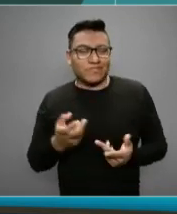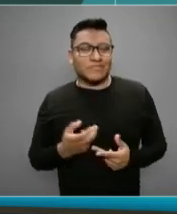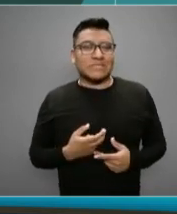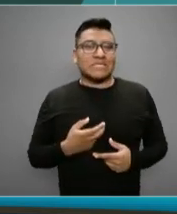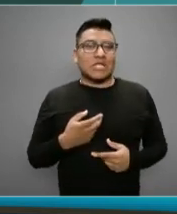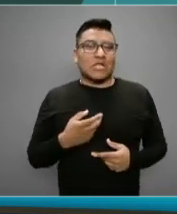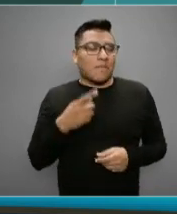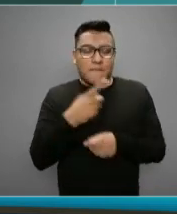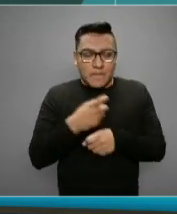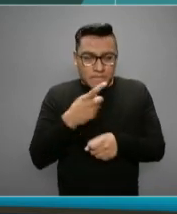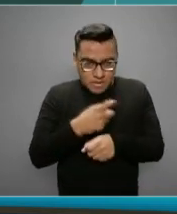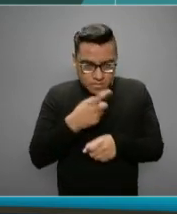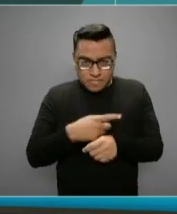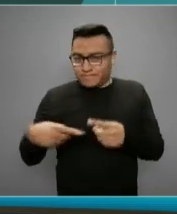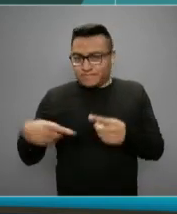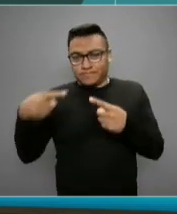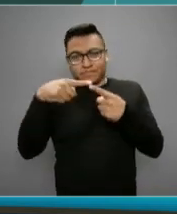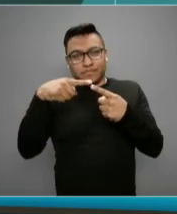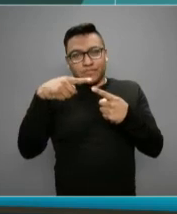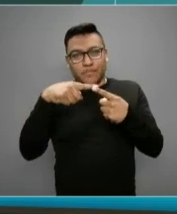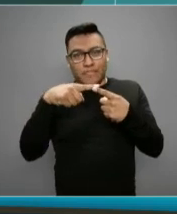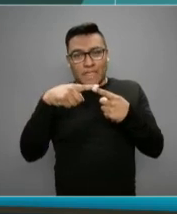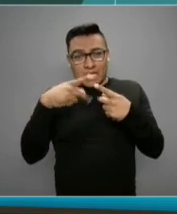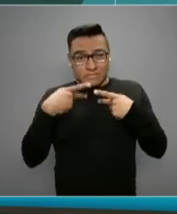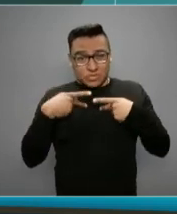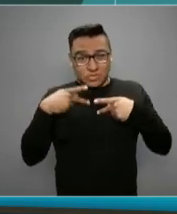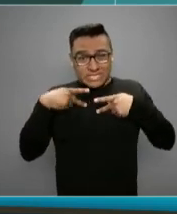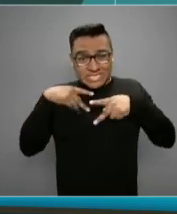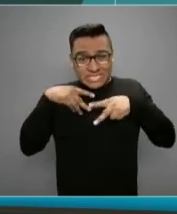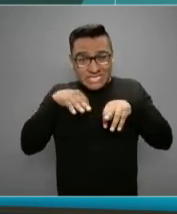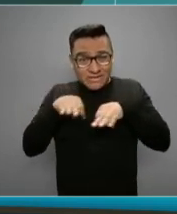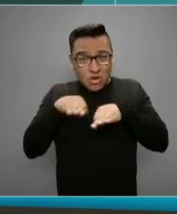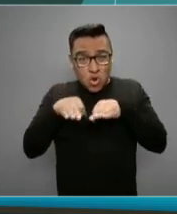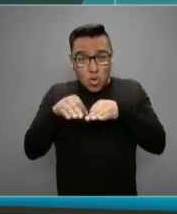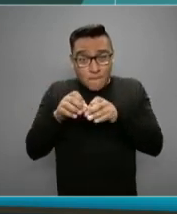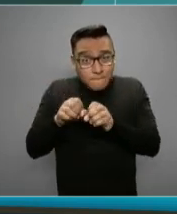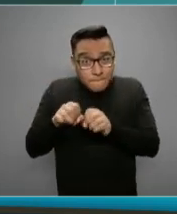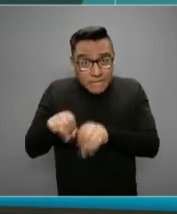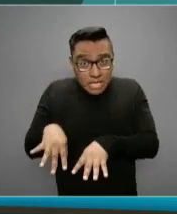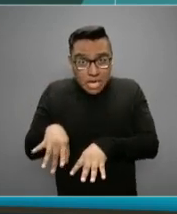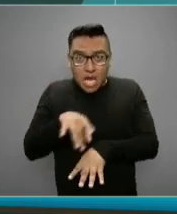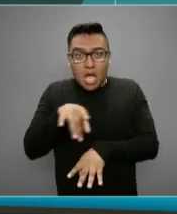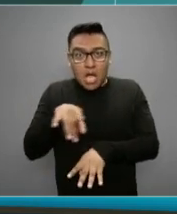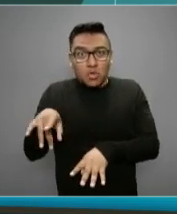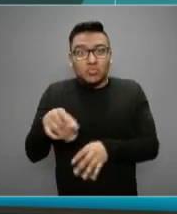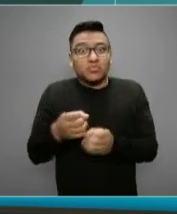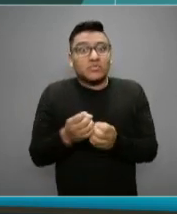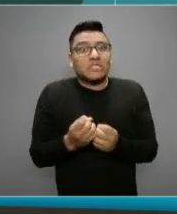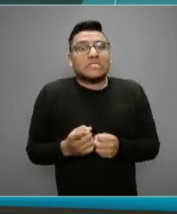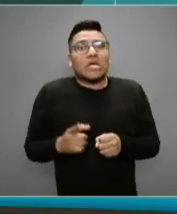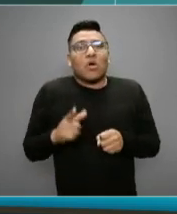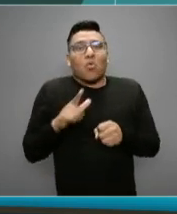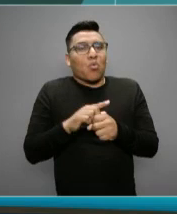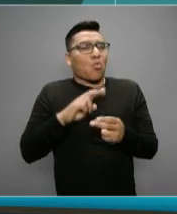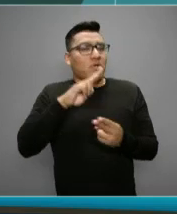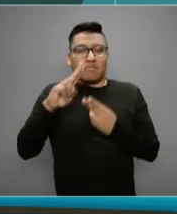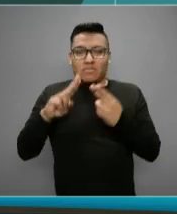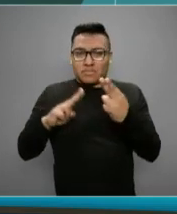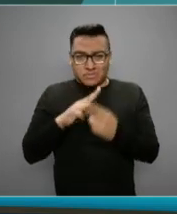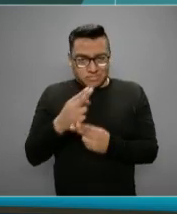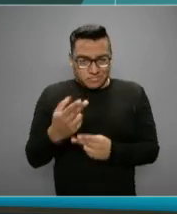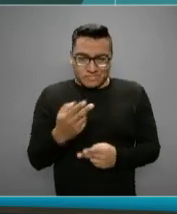lugar, es aquellos que pierdan el empleo en estos meses van a contar con un seguro universal de pago de hipoteca.